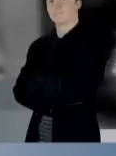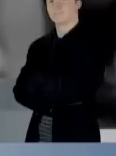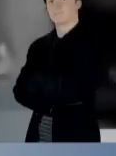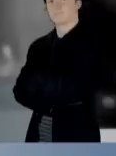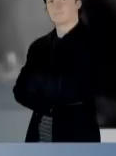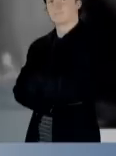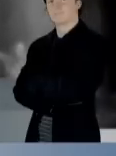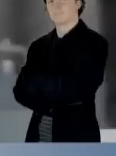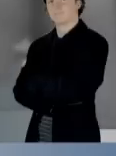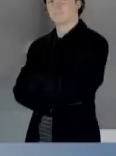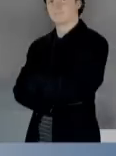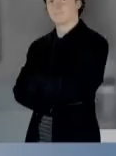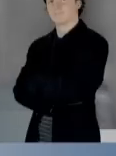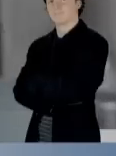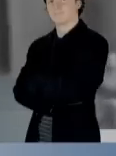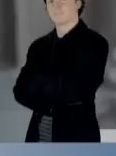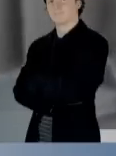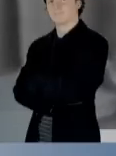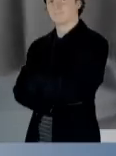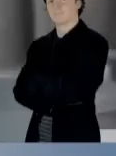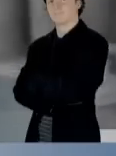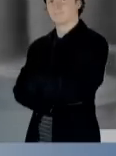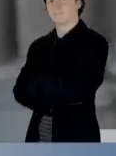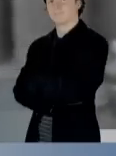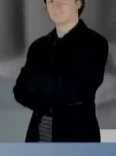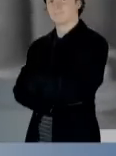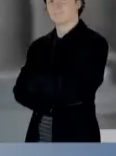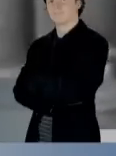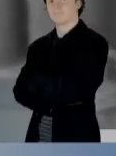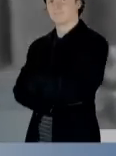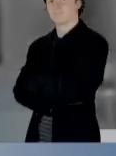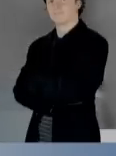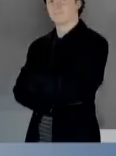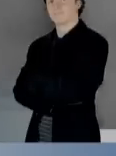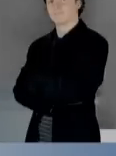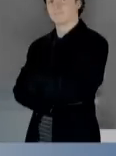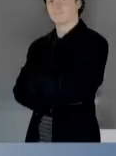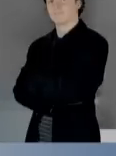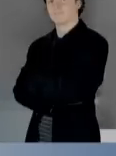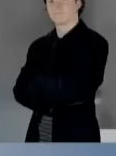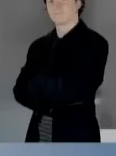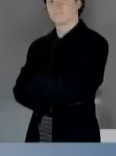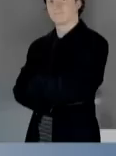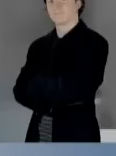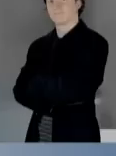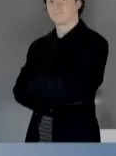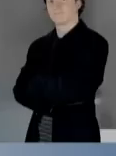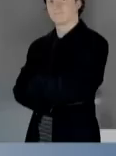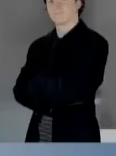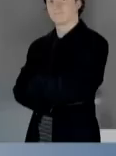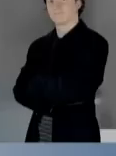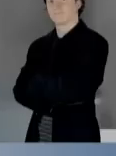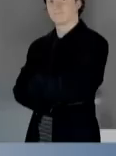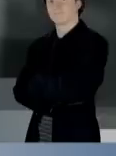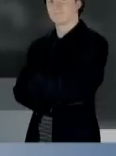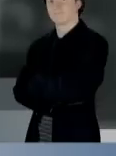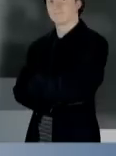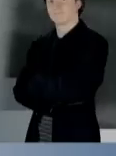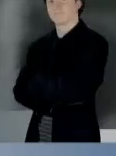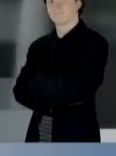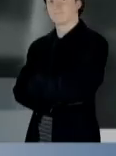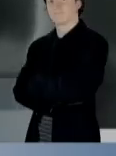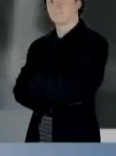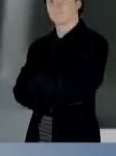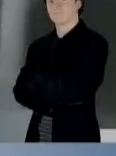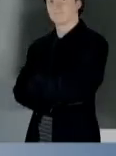civil estuviese sobre la mesa Como quien habla digamos de lo que vamos a no sé A dónde vamos a ir a pasear el fin de semana